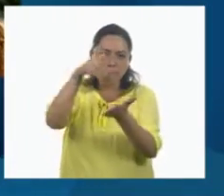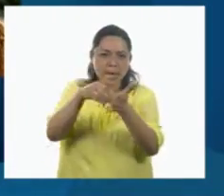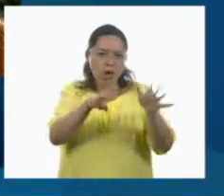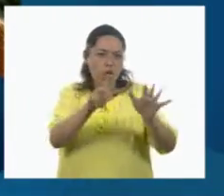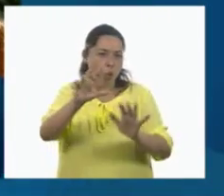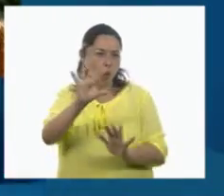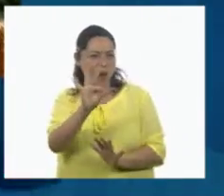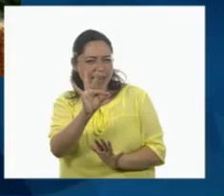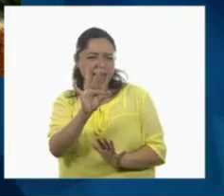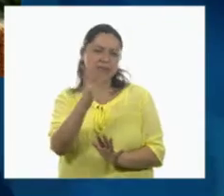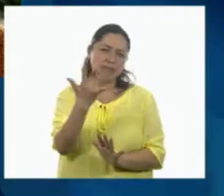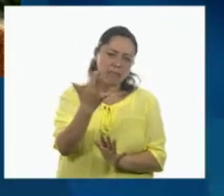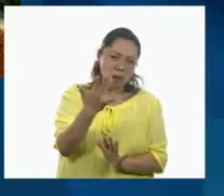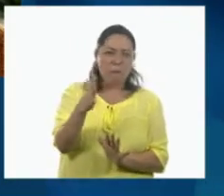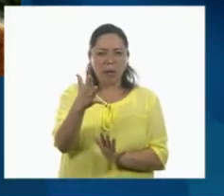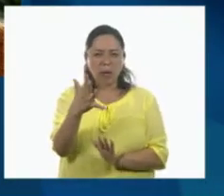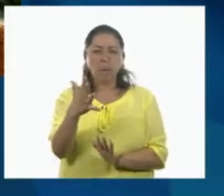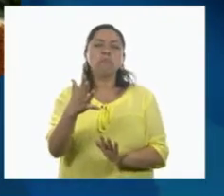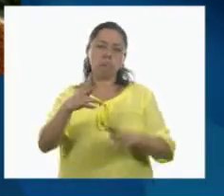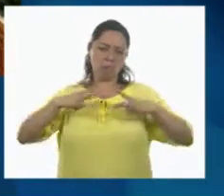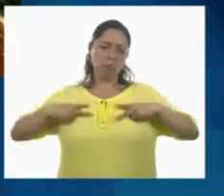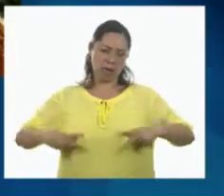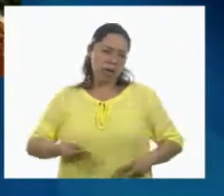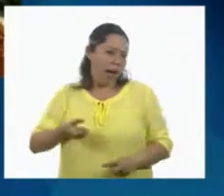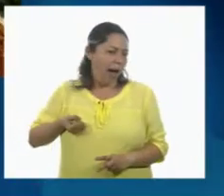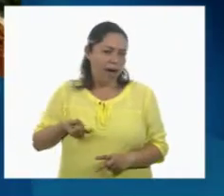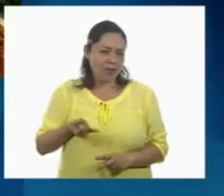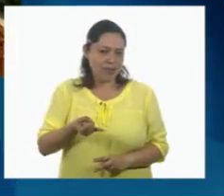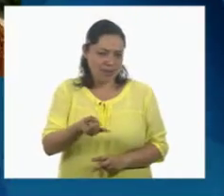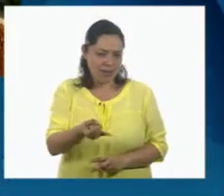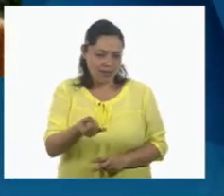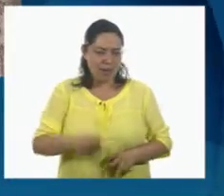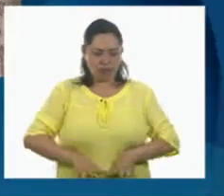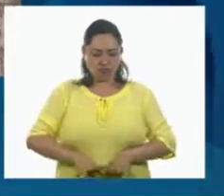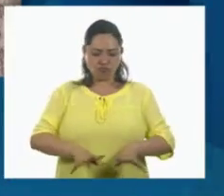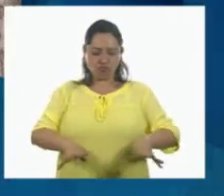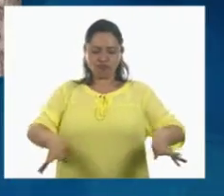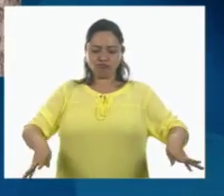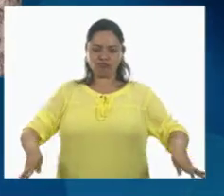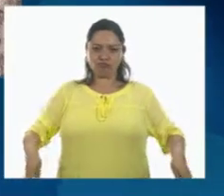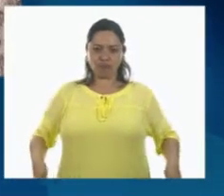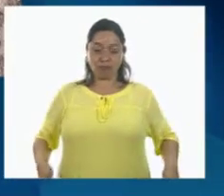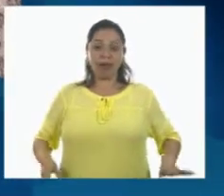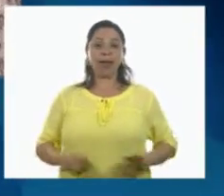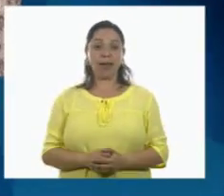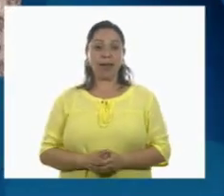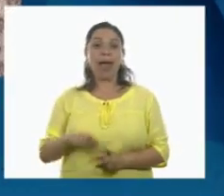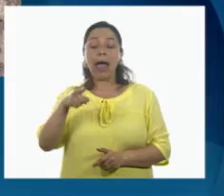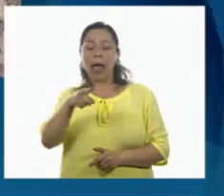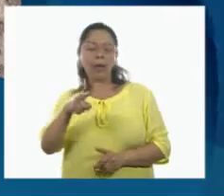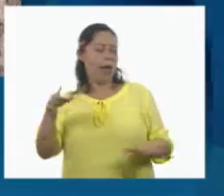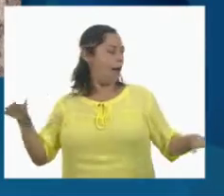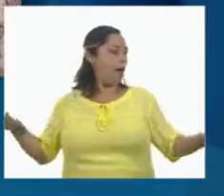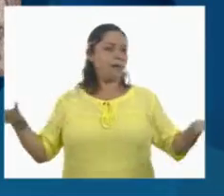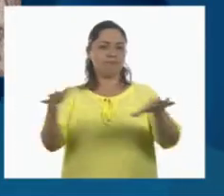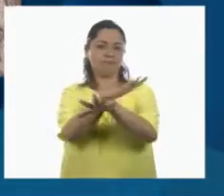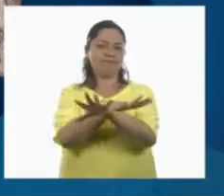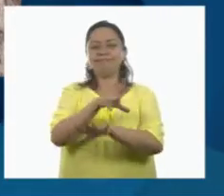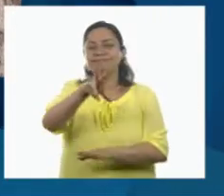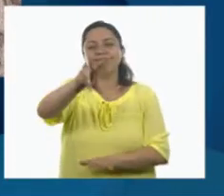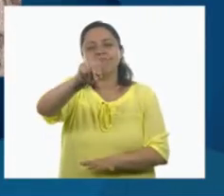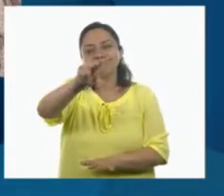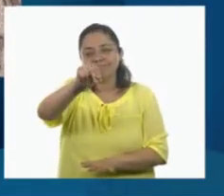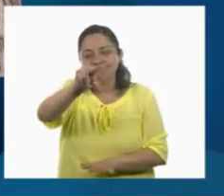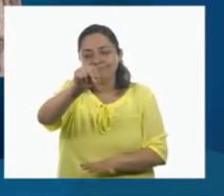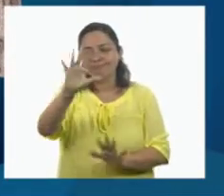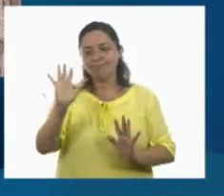50, ya aparecía ese tipo de vestidos. O sea, ella no tuvo tanta fuerza como para cambiar completamente la moda. La moda, ella también